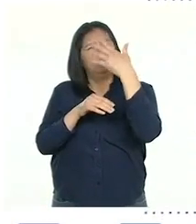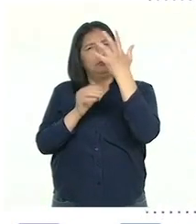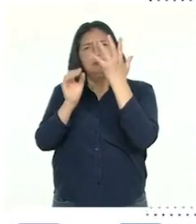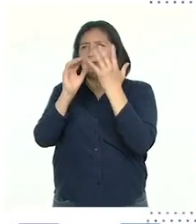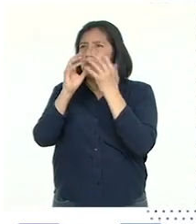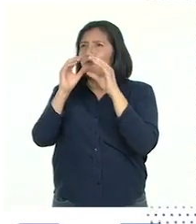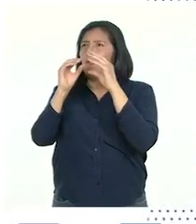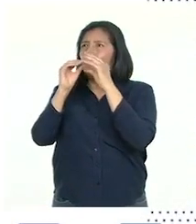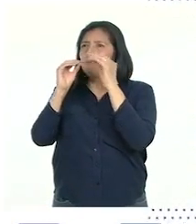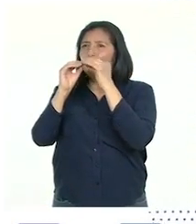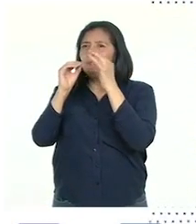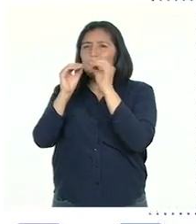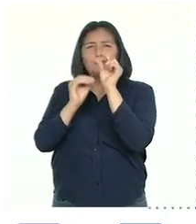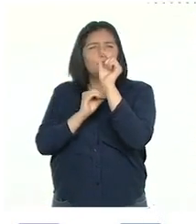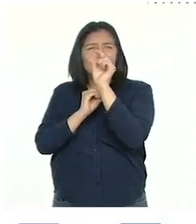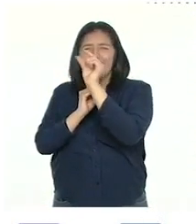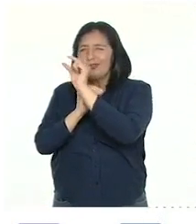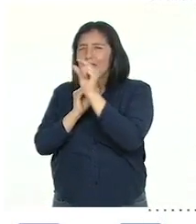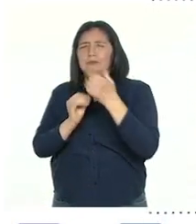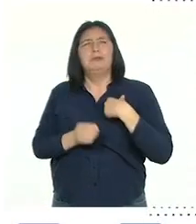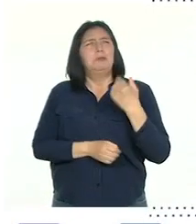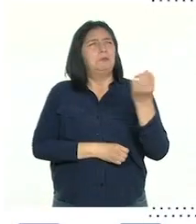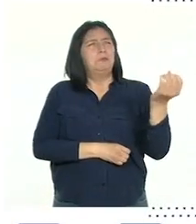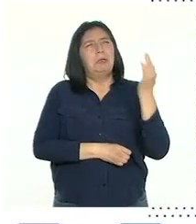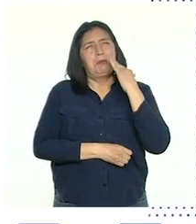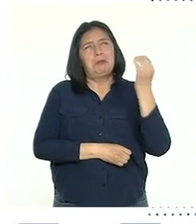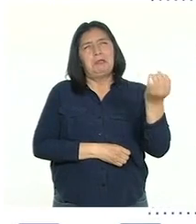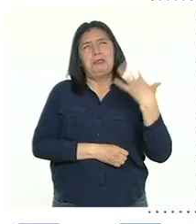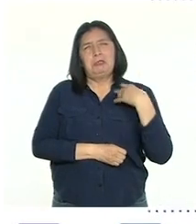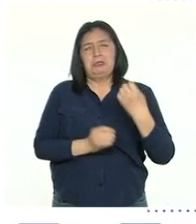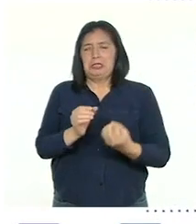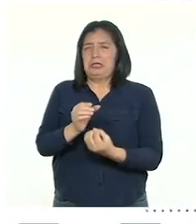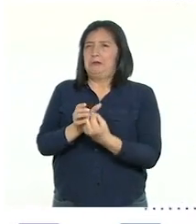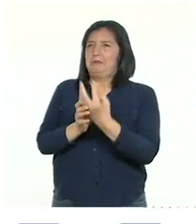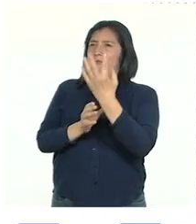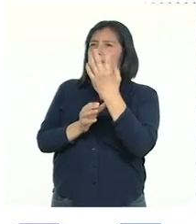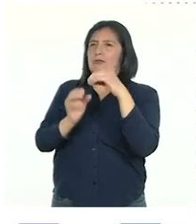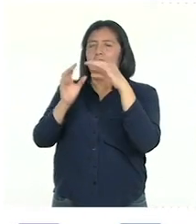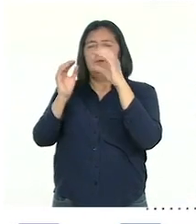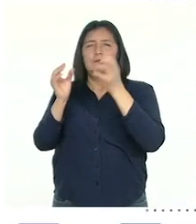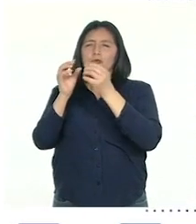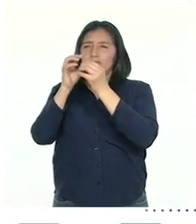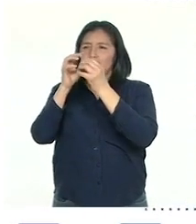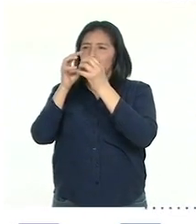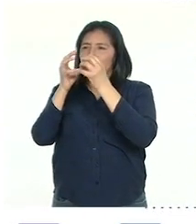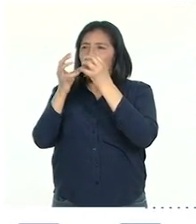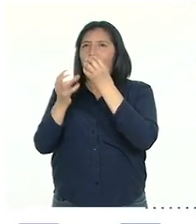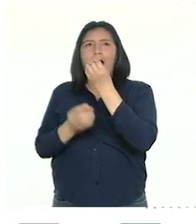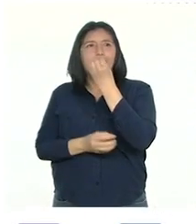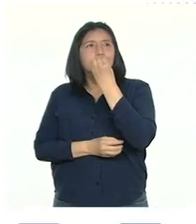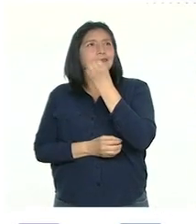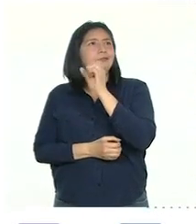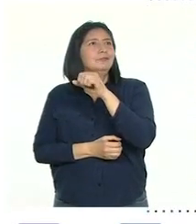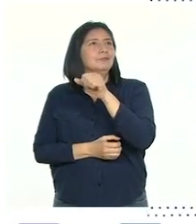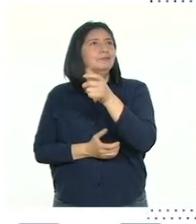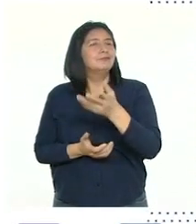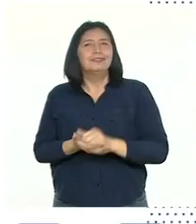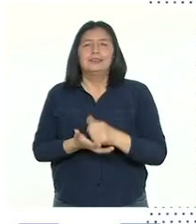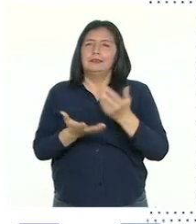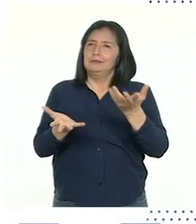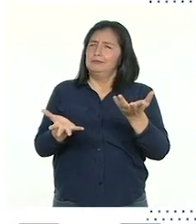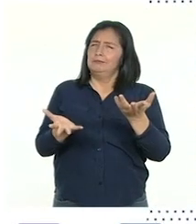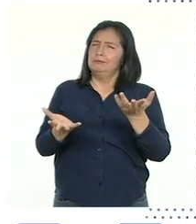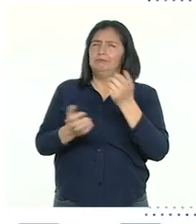aparecerán frutos pequeñitos. Mi mamá dice que cuando llegue la primavera los frutos estarán maduros.